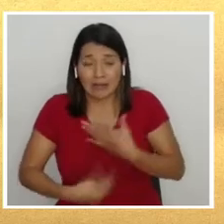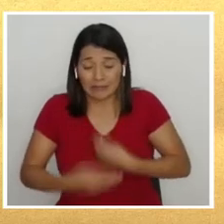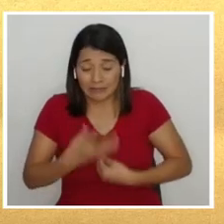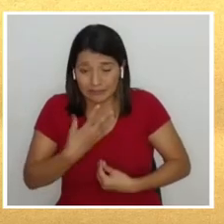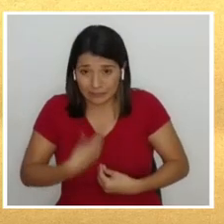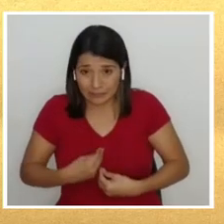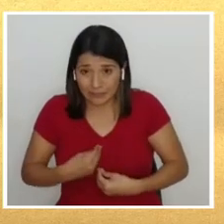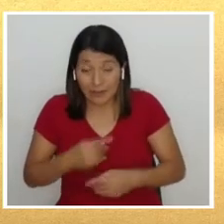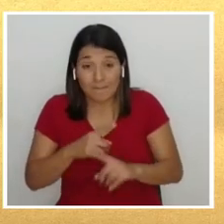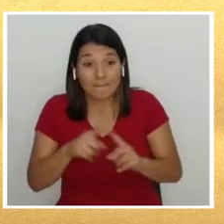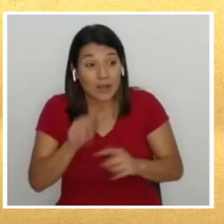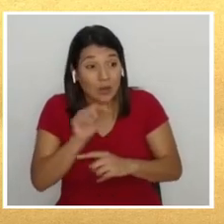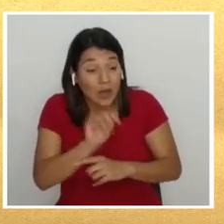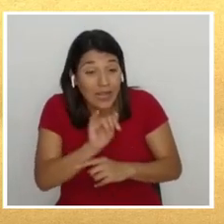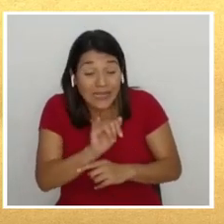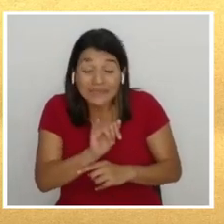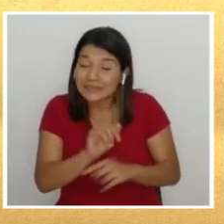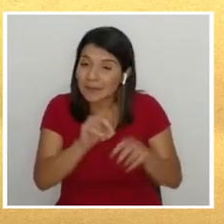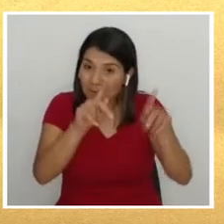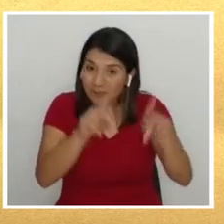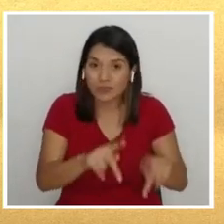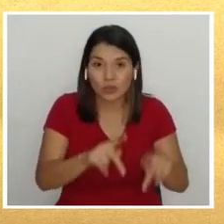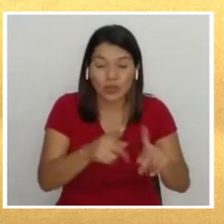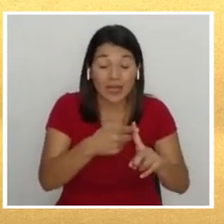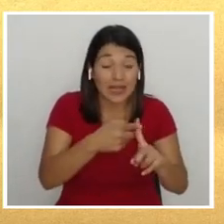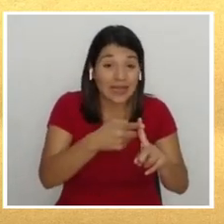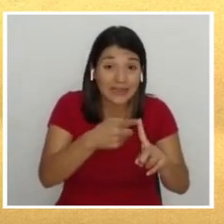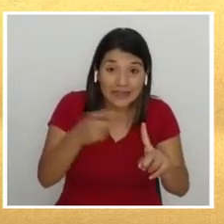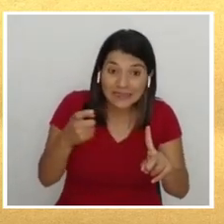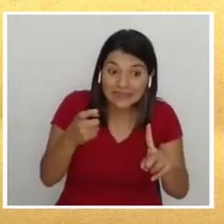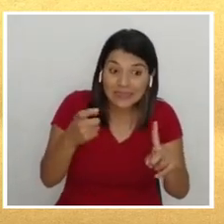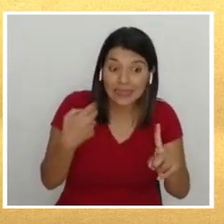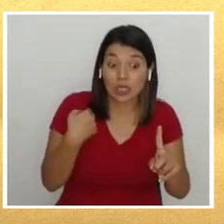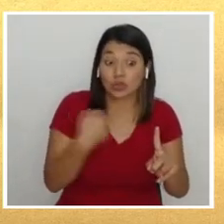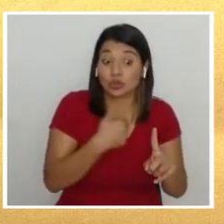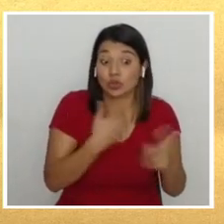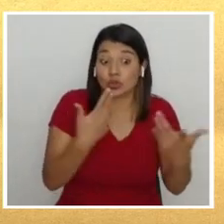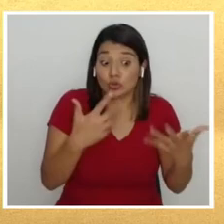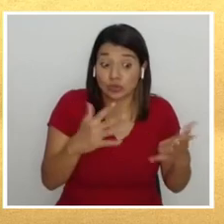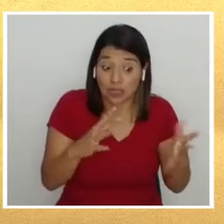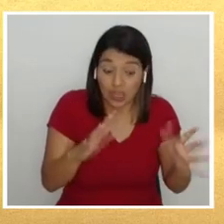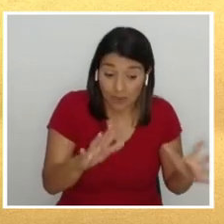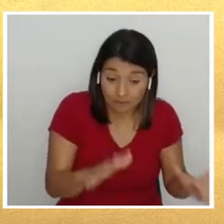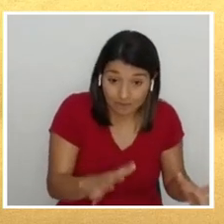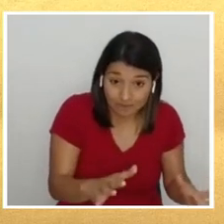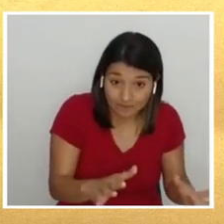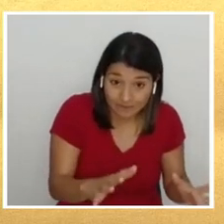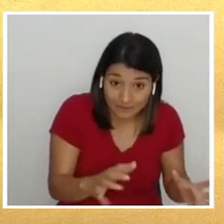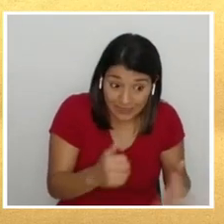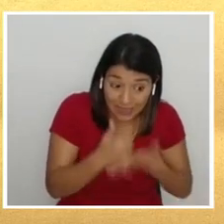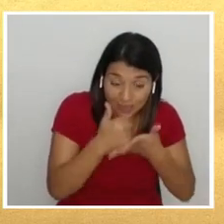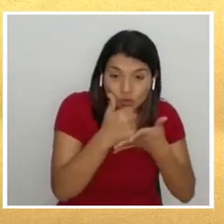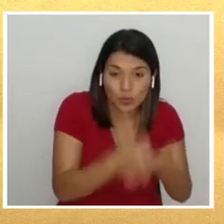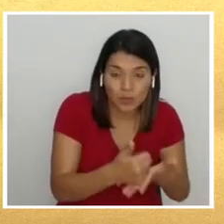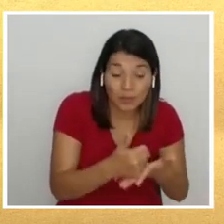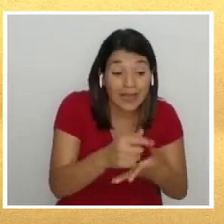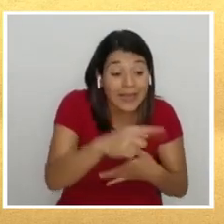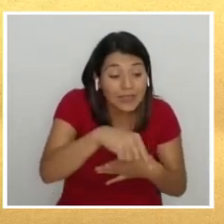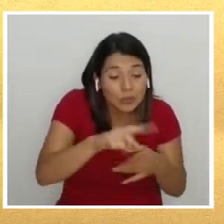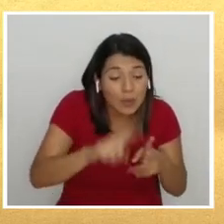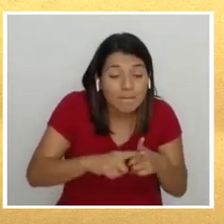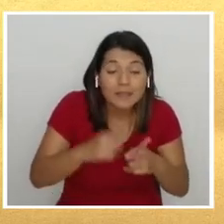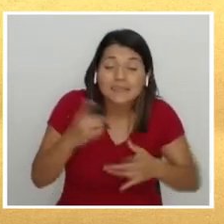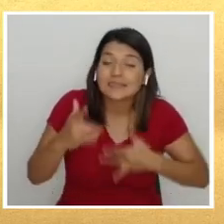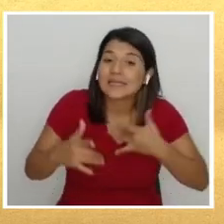a partir del momento en que están en nuestras manos, que empiece a estabilizarse y empiece a tener una mejoría en su